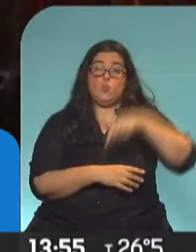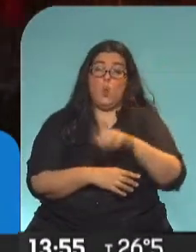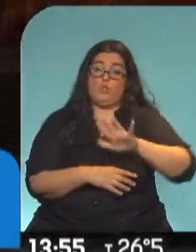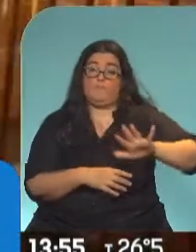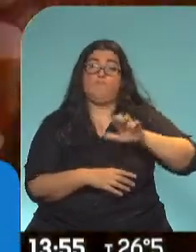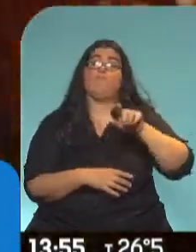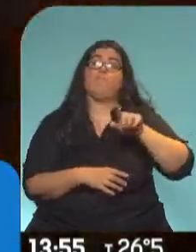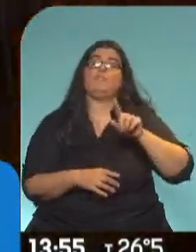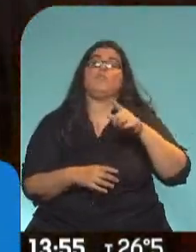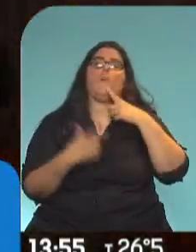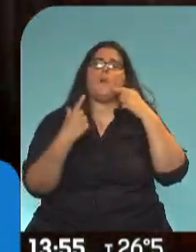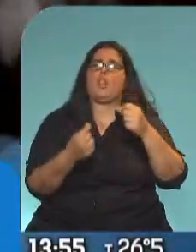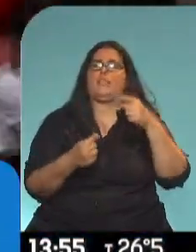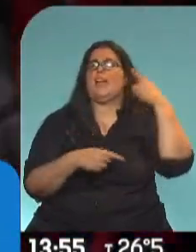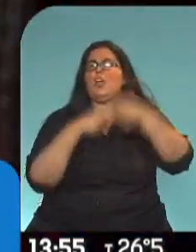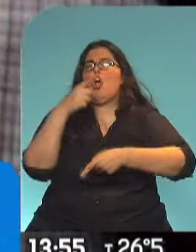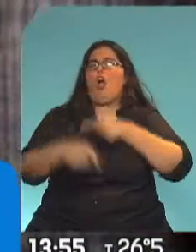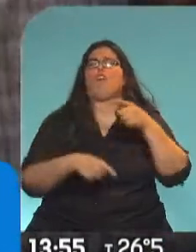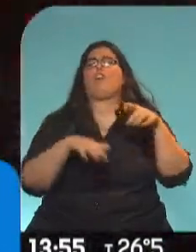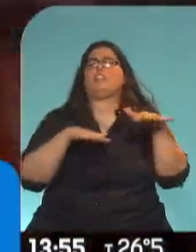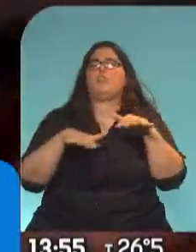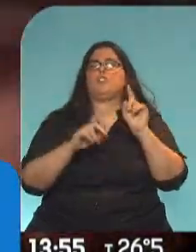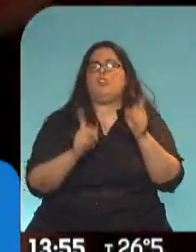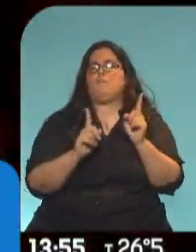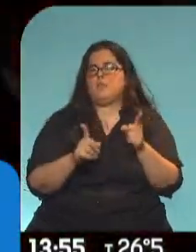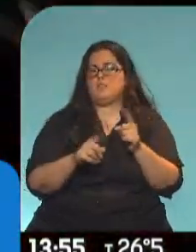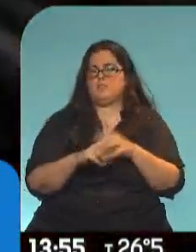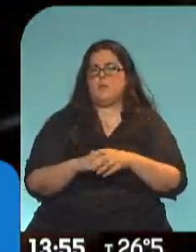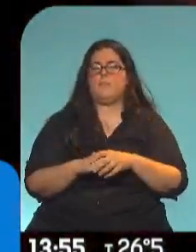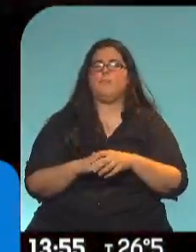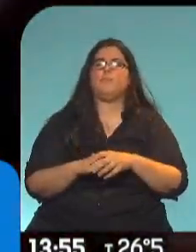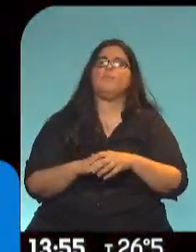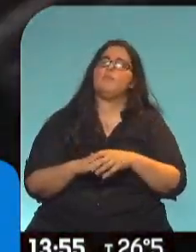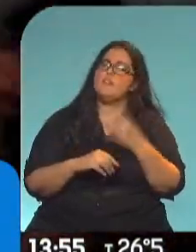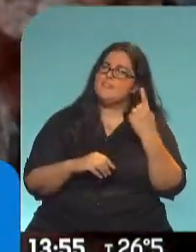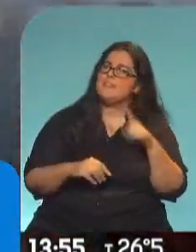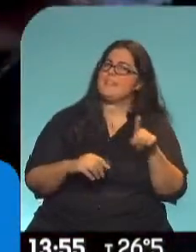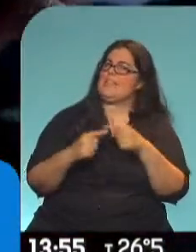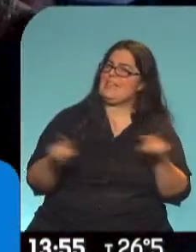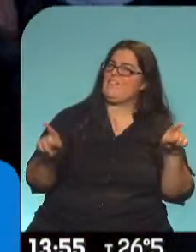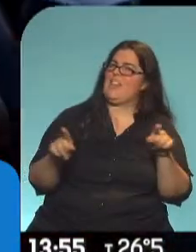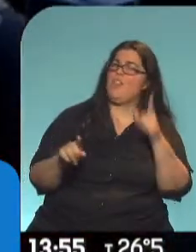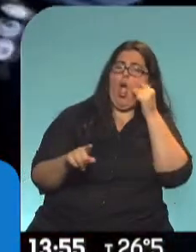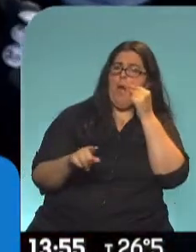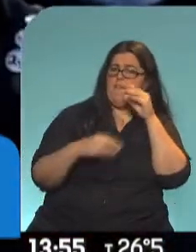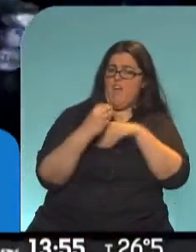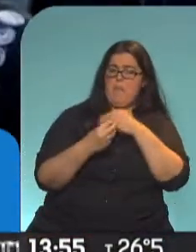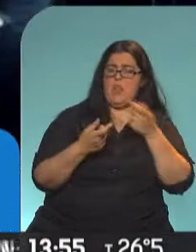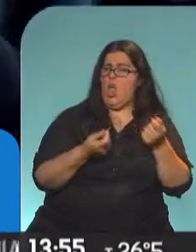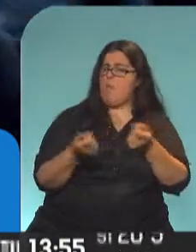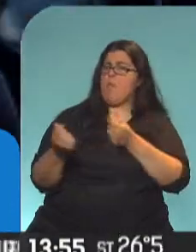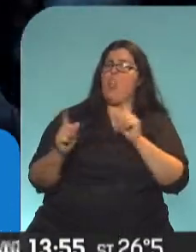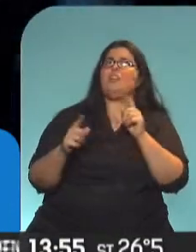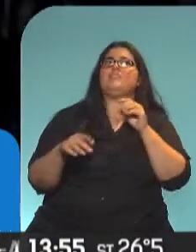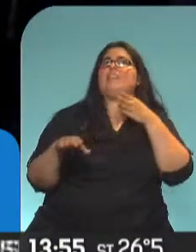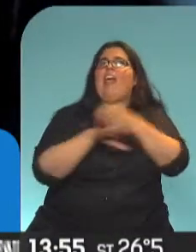protestas en rechazo a la situación que se vivió unos días atrás. Lo curioso es que era un hombre que estaba comprando con su familia, Sí. no es que entró a